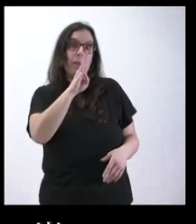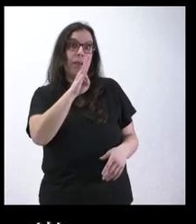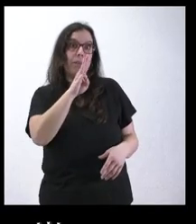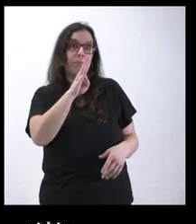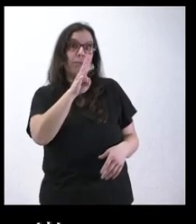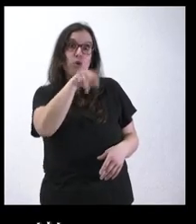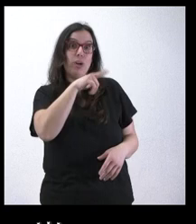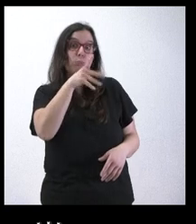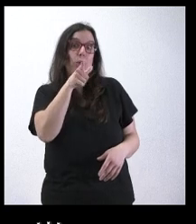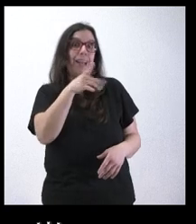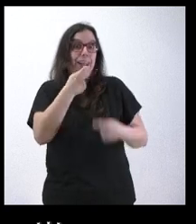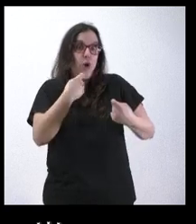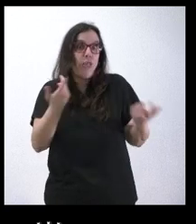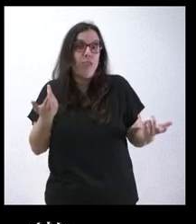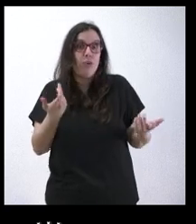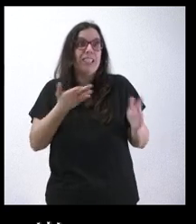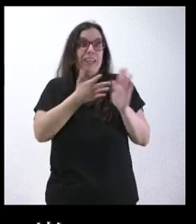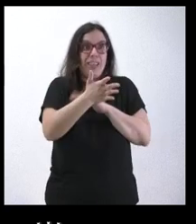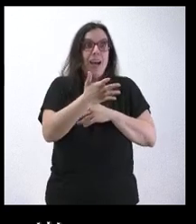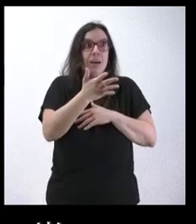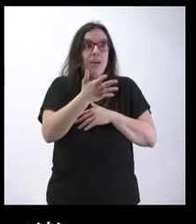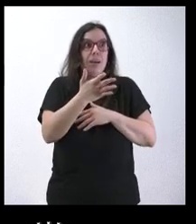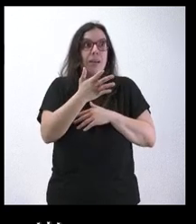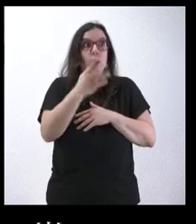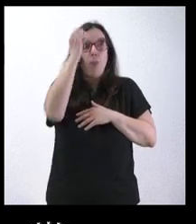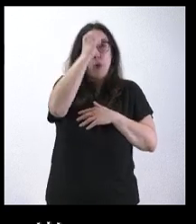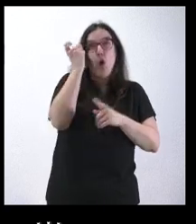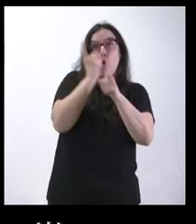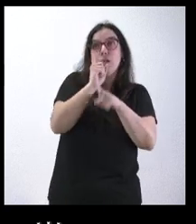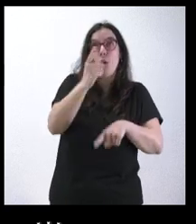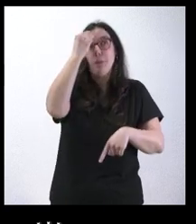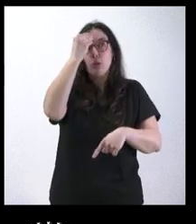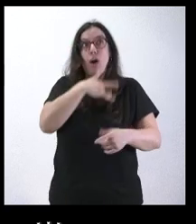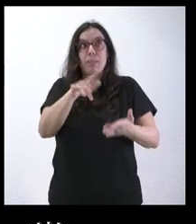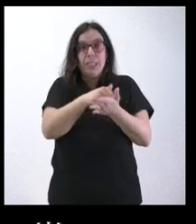si negoció durante 24 horas al menos sí que se planteó que la amnistía era posible